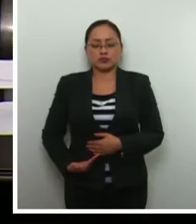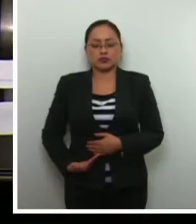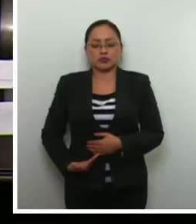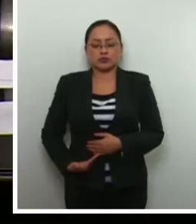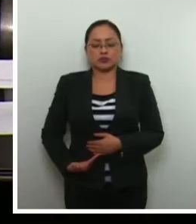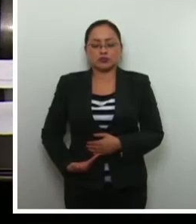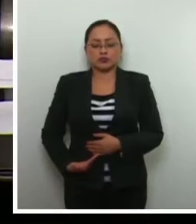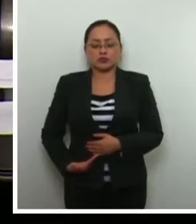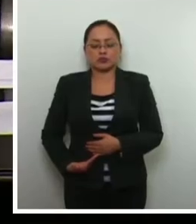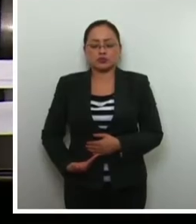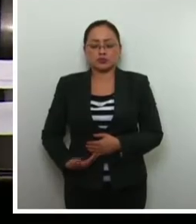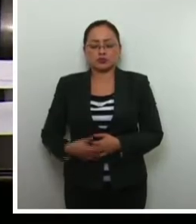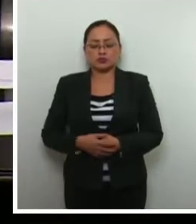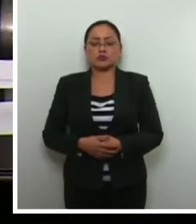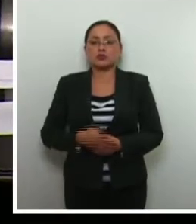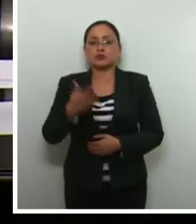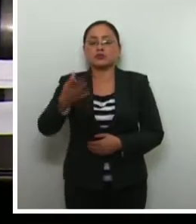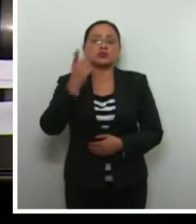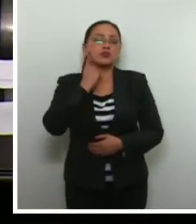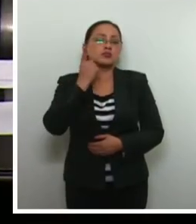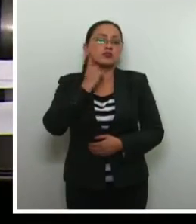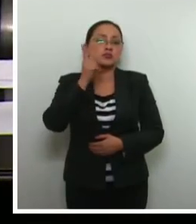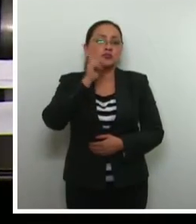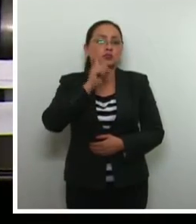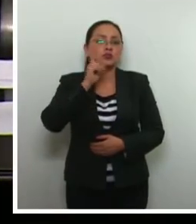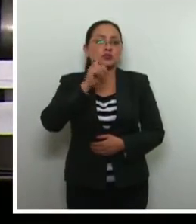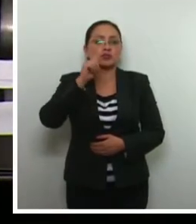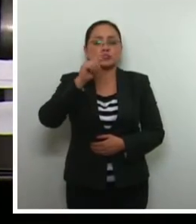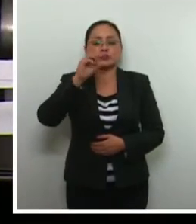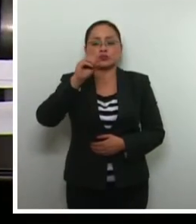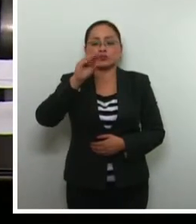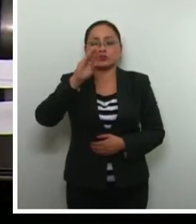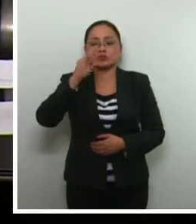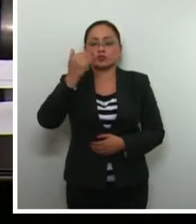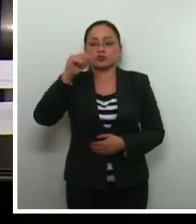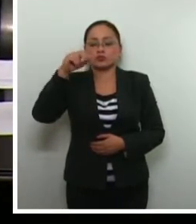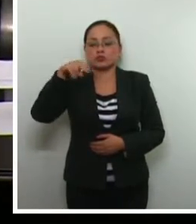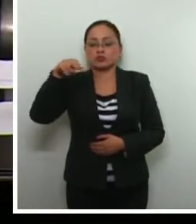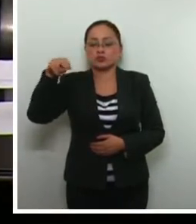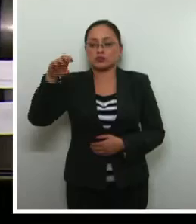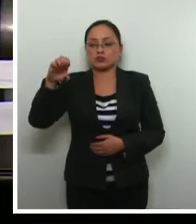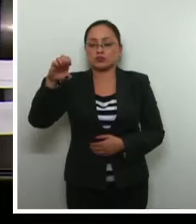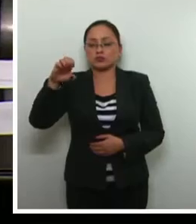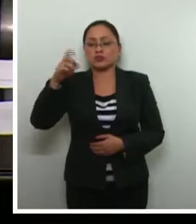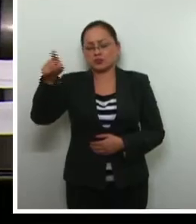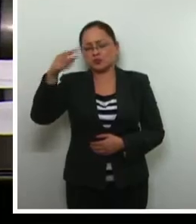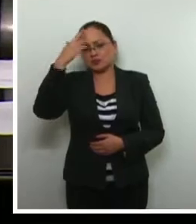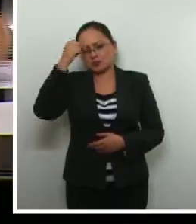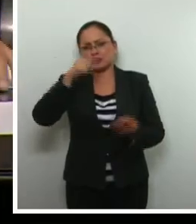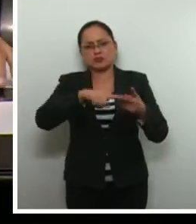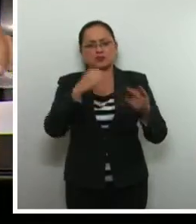creo que la diputada Tobián Ledesma tiene razón, así como el diputado Gil Suart.